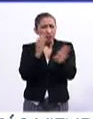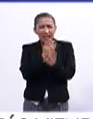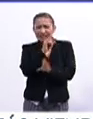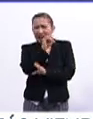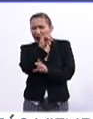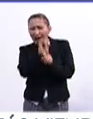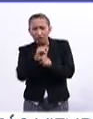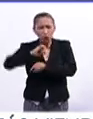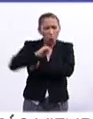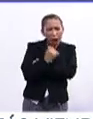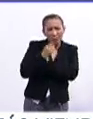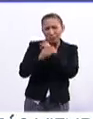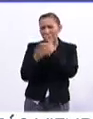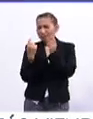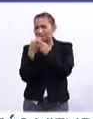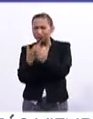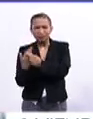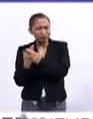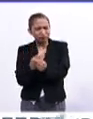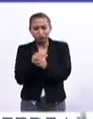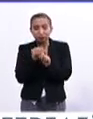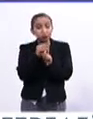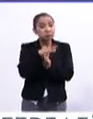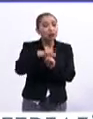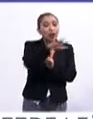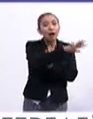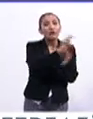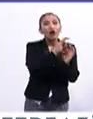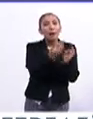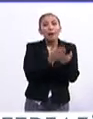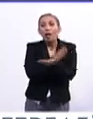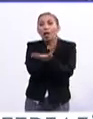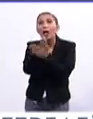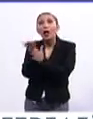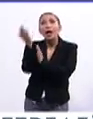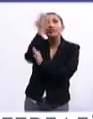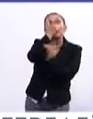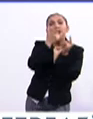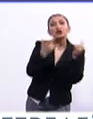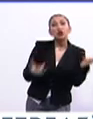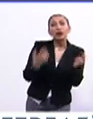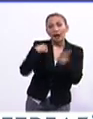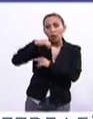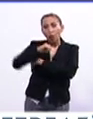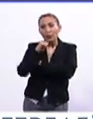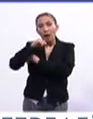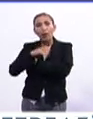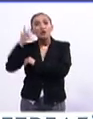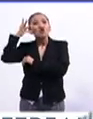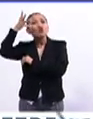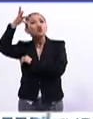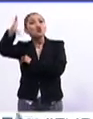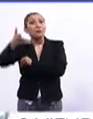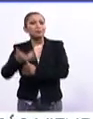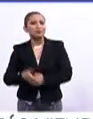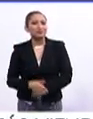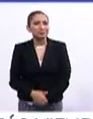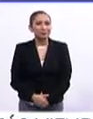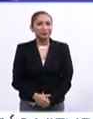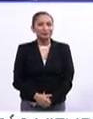las formas de su almacenamiento impactan directamente en la manera de acceder al pasado y de documentar lo que serán los vestigios del